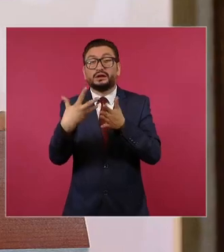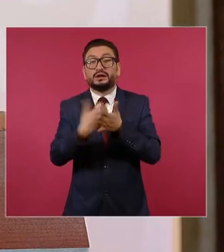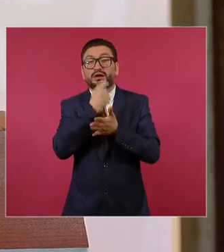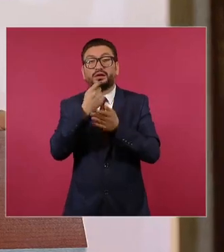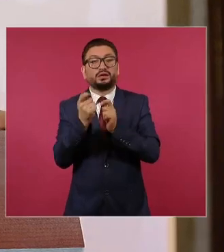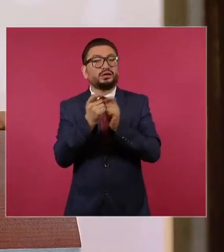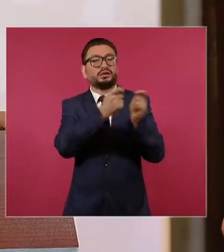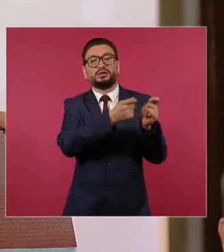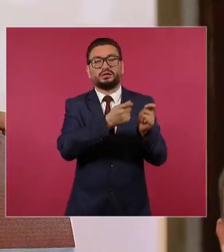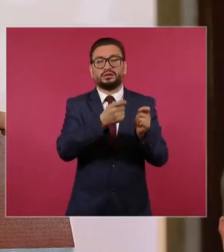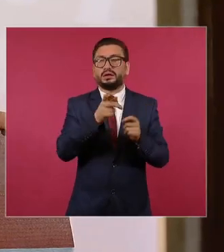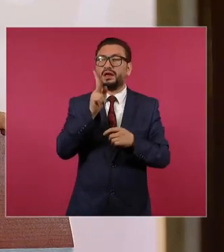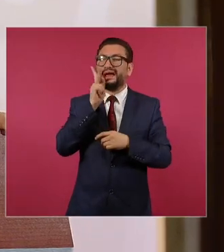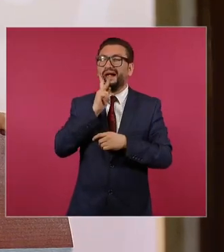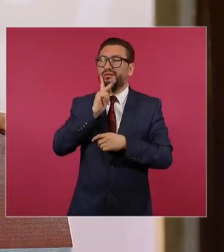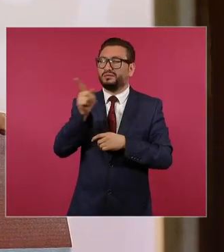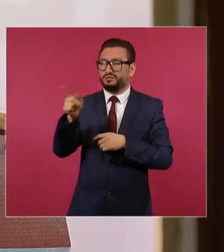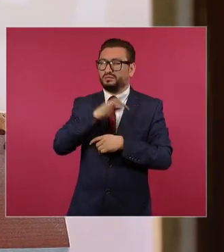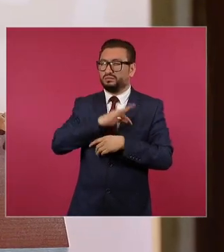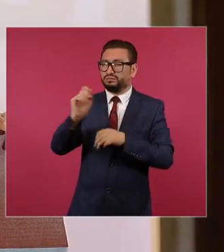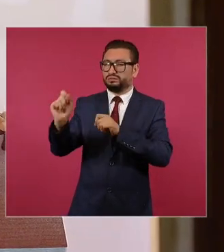A ver si no tienes la de